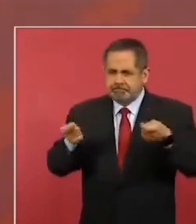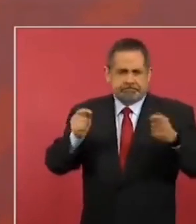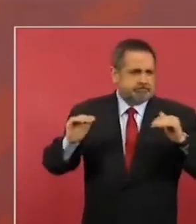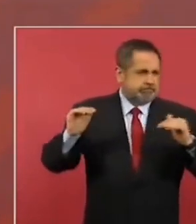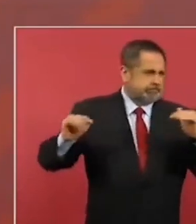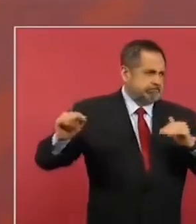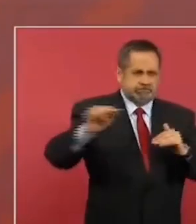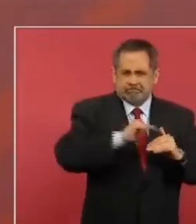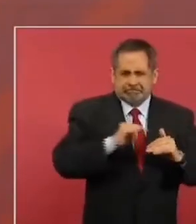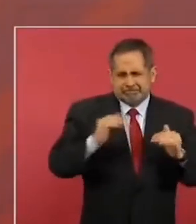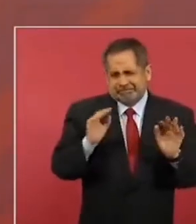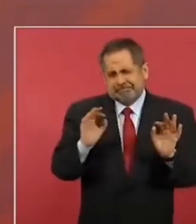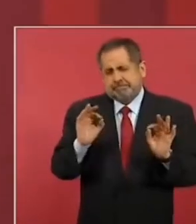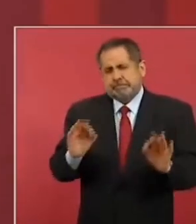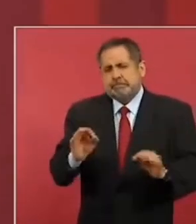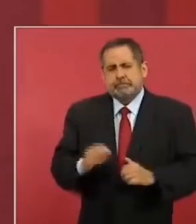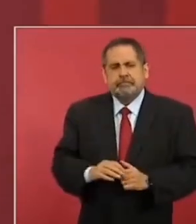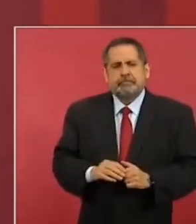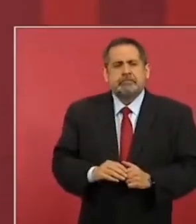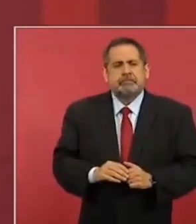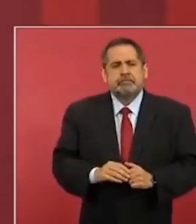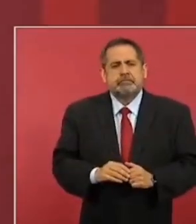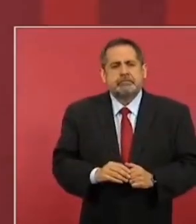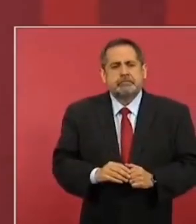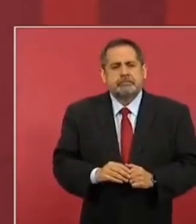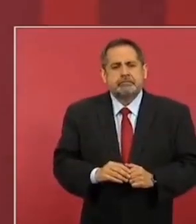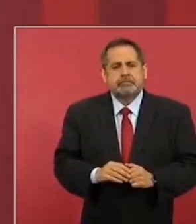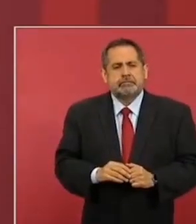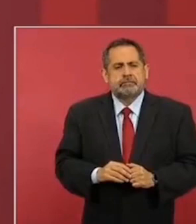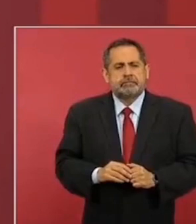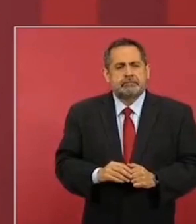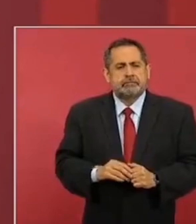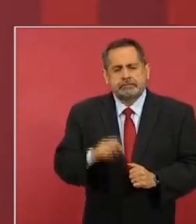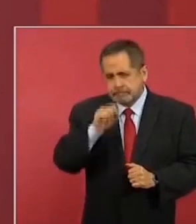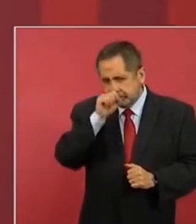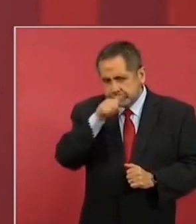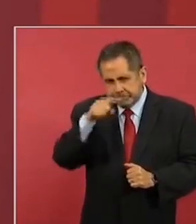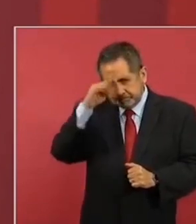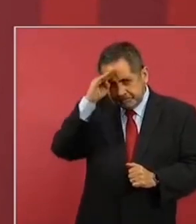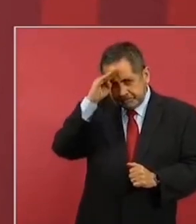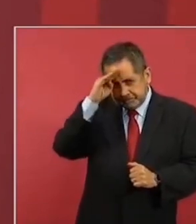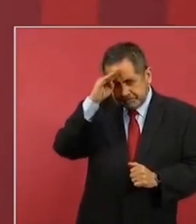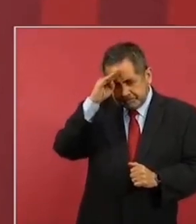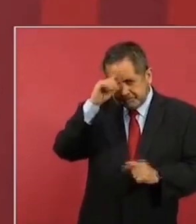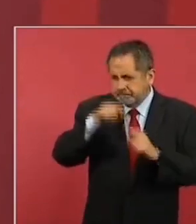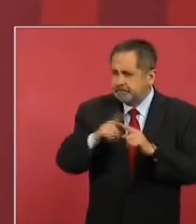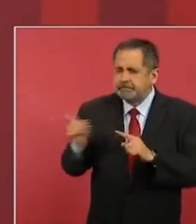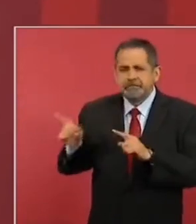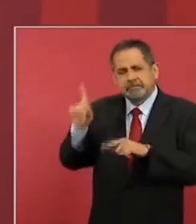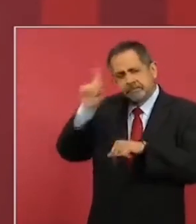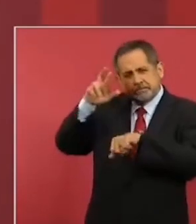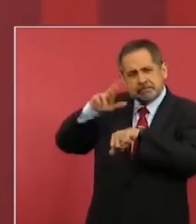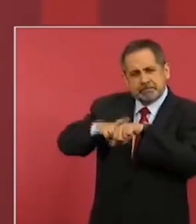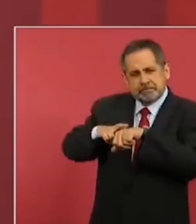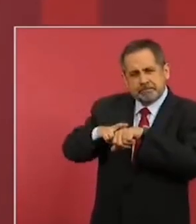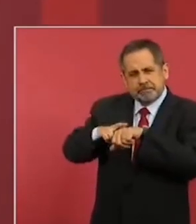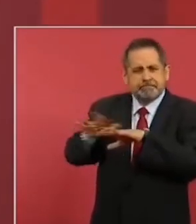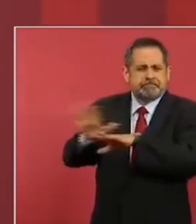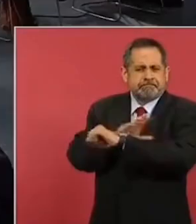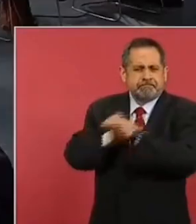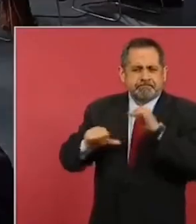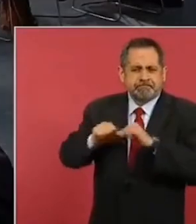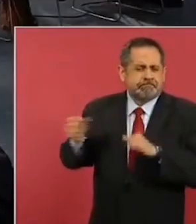pueblo estoy yo confiado en que van a votar libremente y se van a rebelar y llamo a eso a que se revele para que sean auténticos representantes